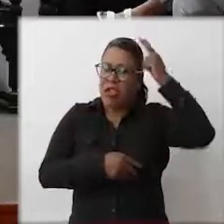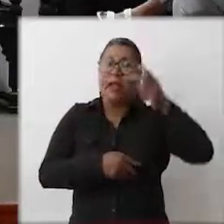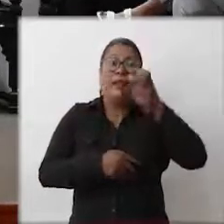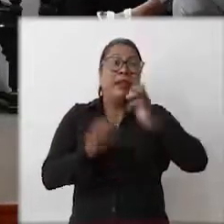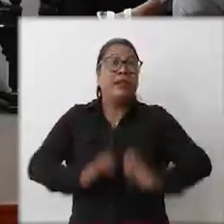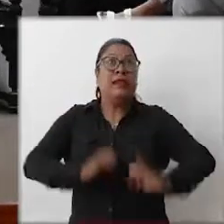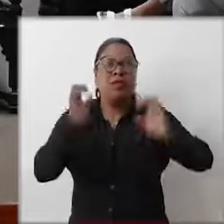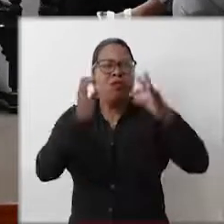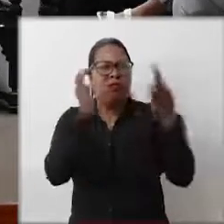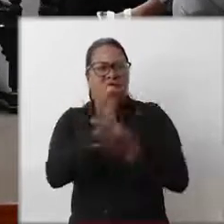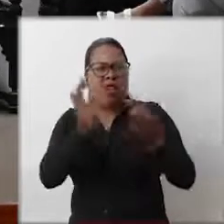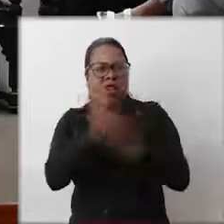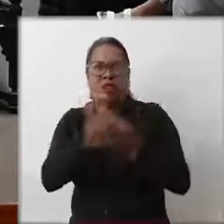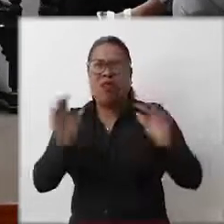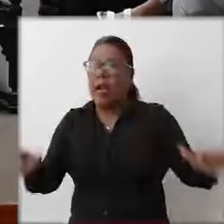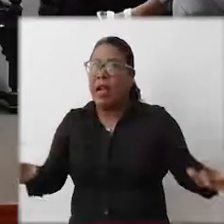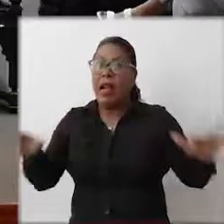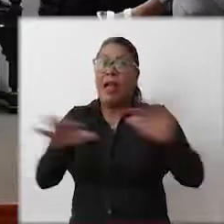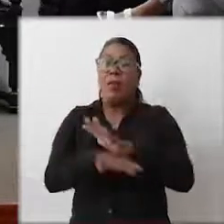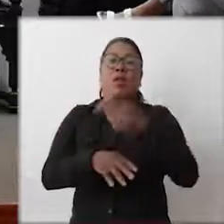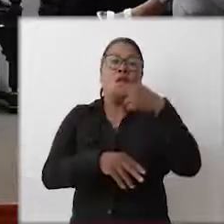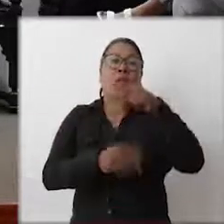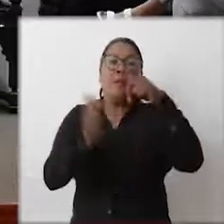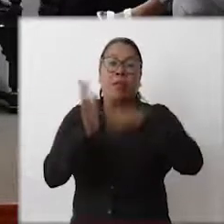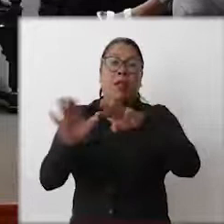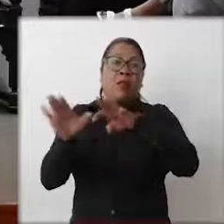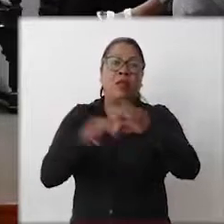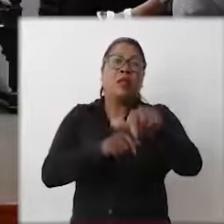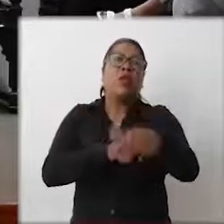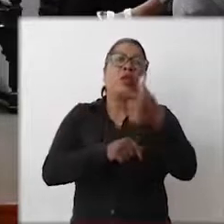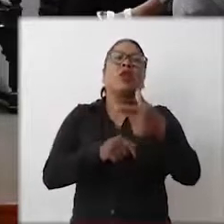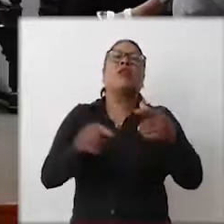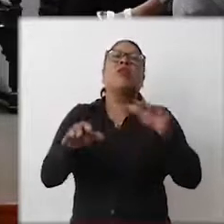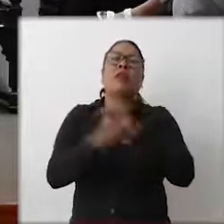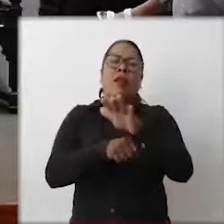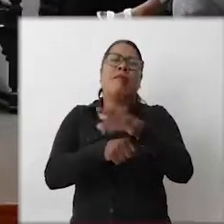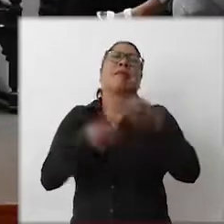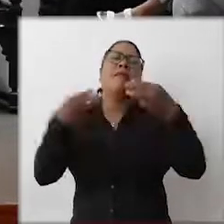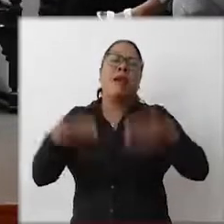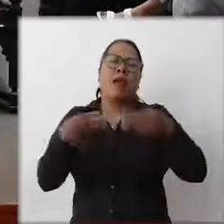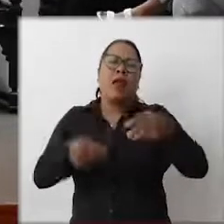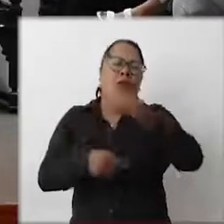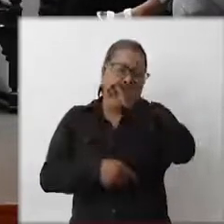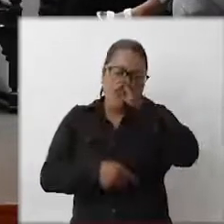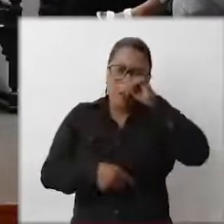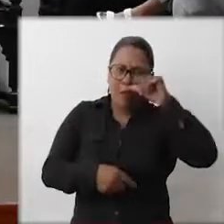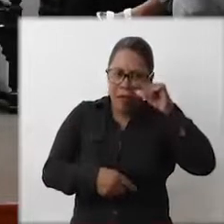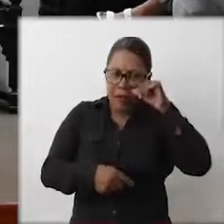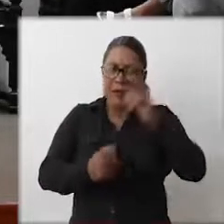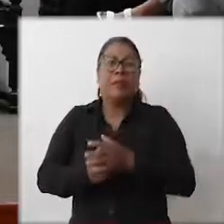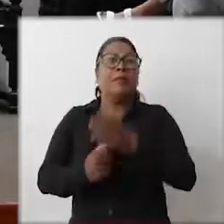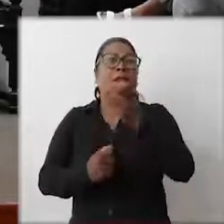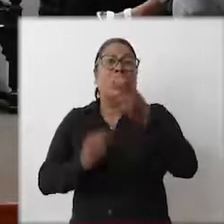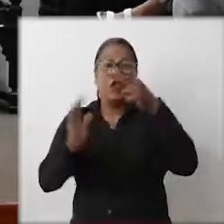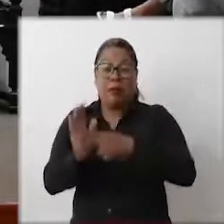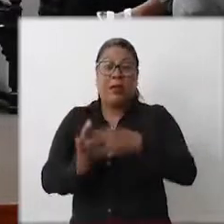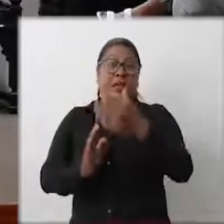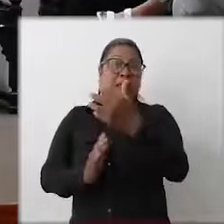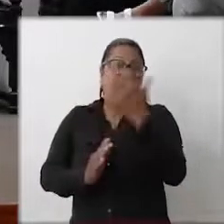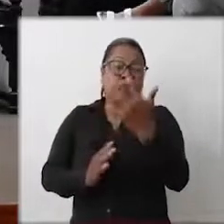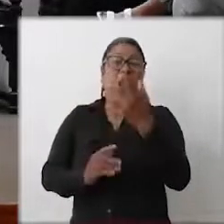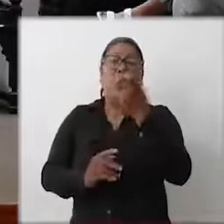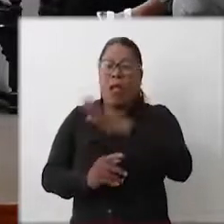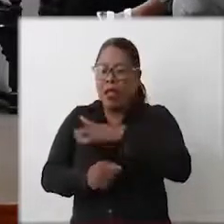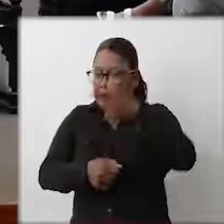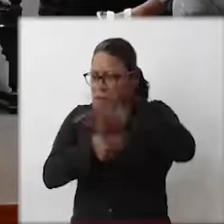En 1893, la compañía Wright & Campbell, que había hecho el ferrocarril mexicano del sur, es contratada por el